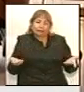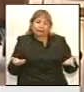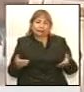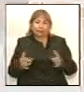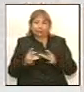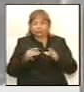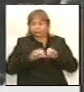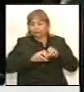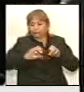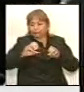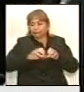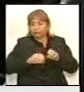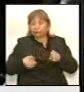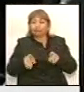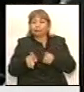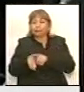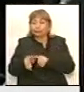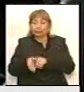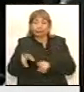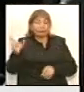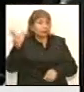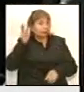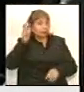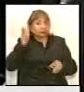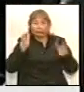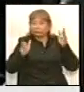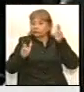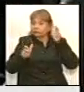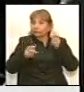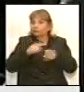redes. También escuchó a los pobladores de la zona